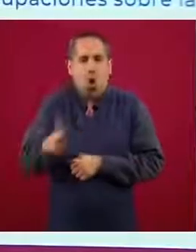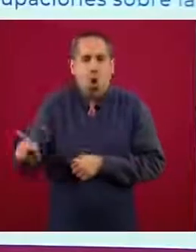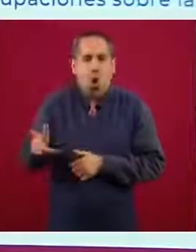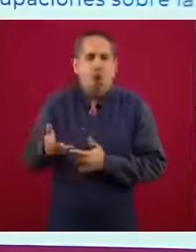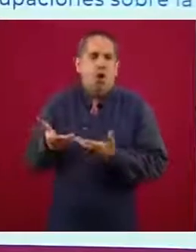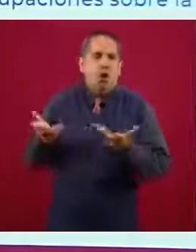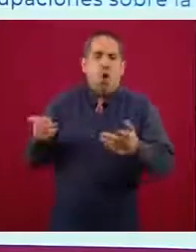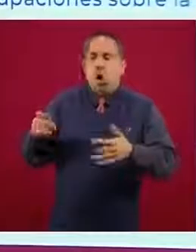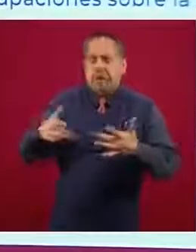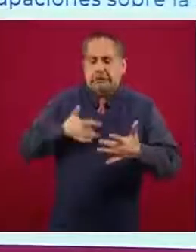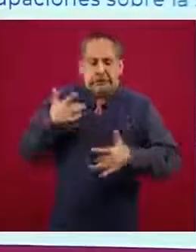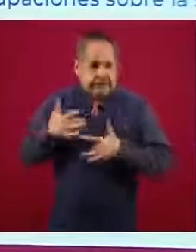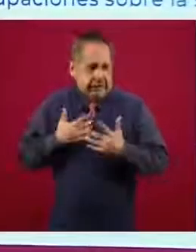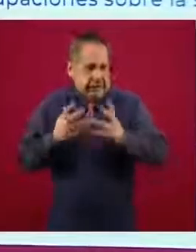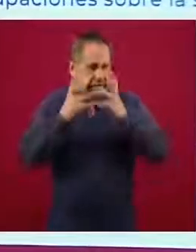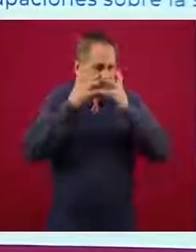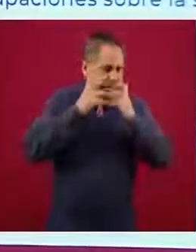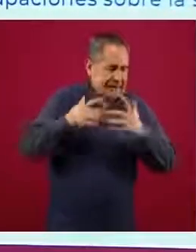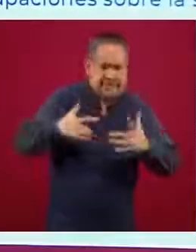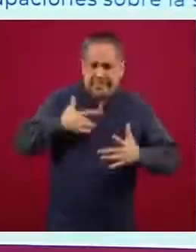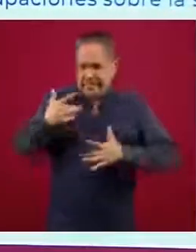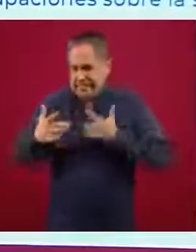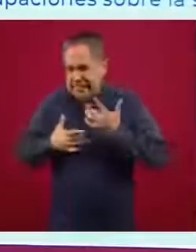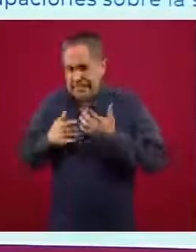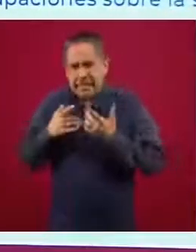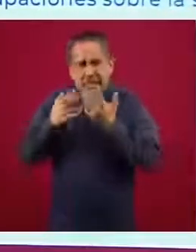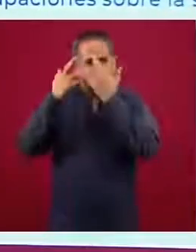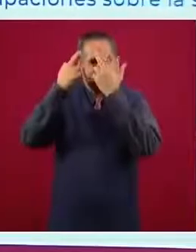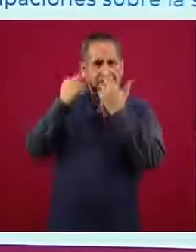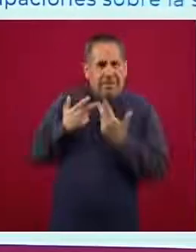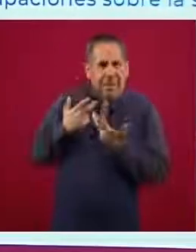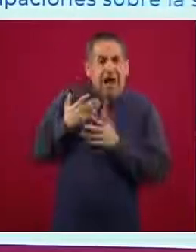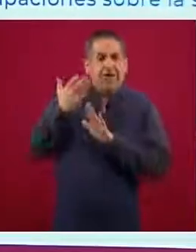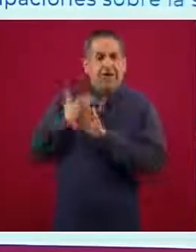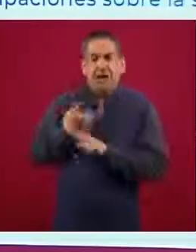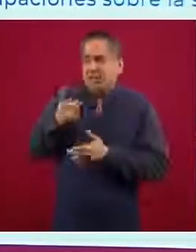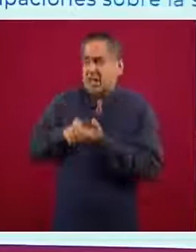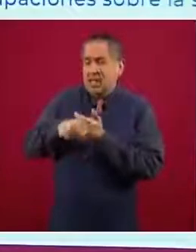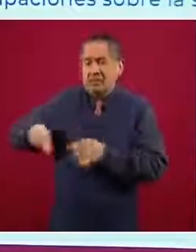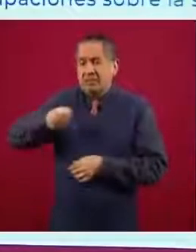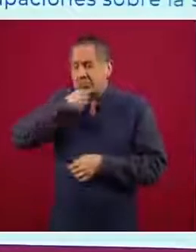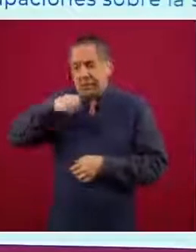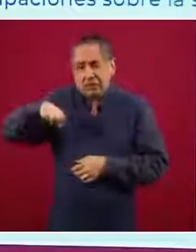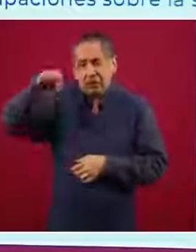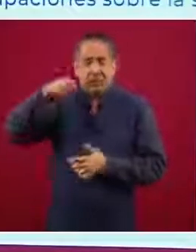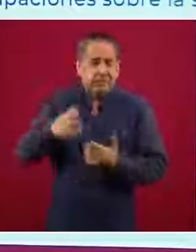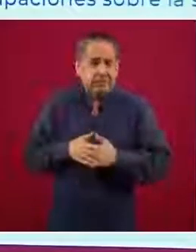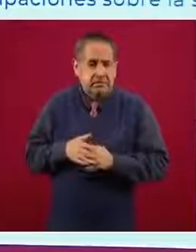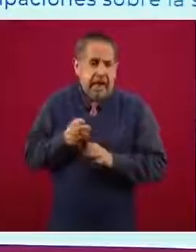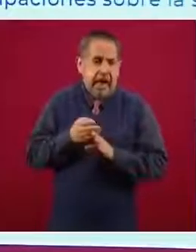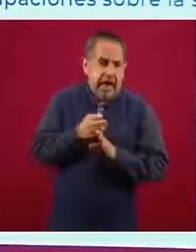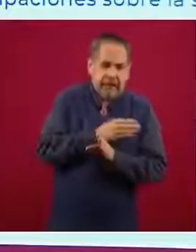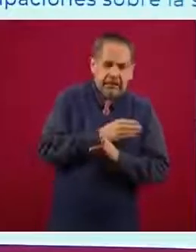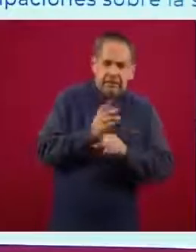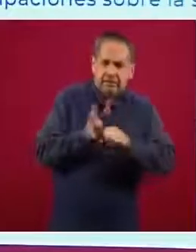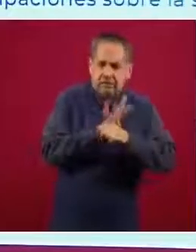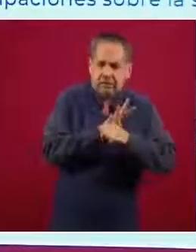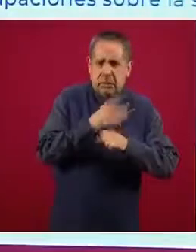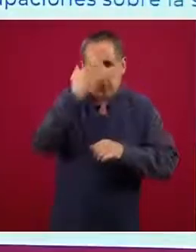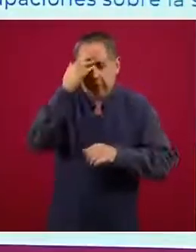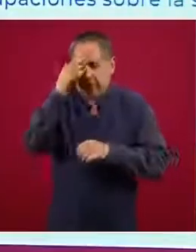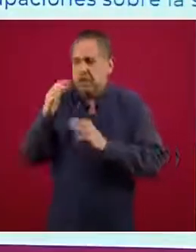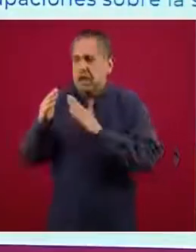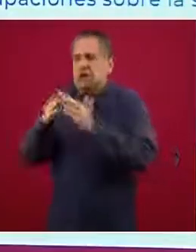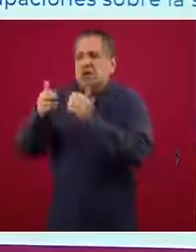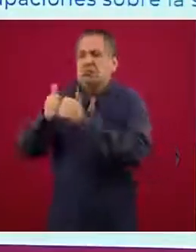tengamos emociones o sentimientos que puedan afectar a los adultos mayores. Antes de la pandemia ya sabemos que el aislamiento